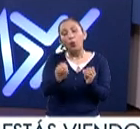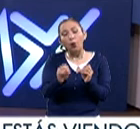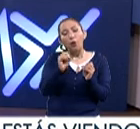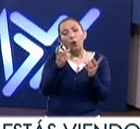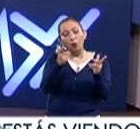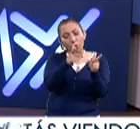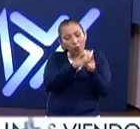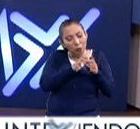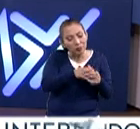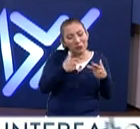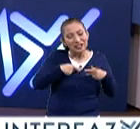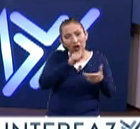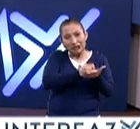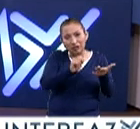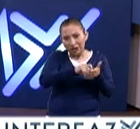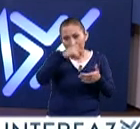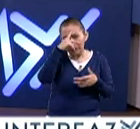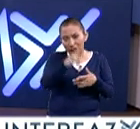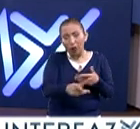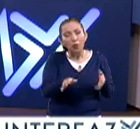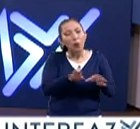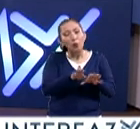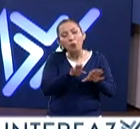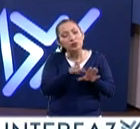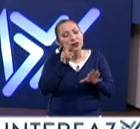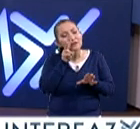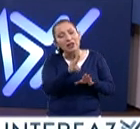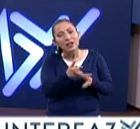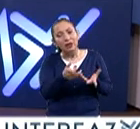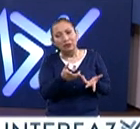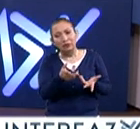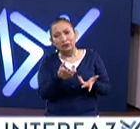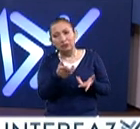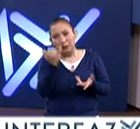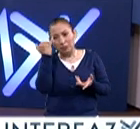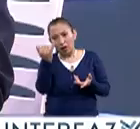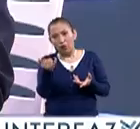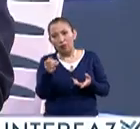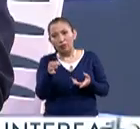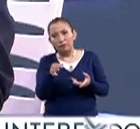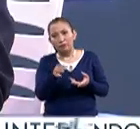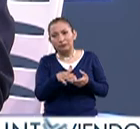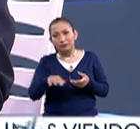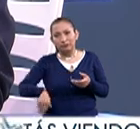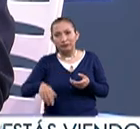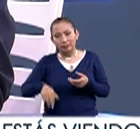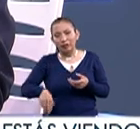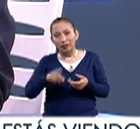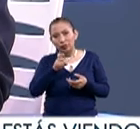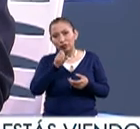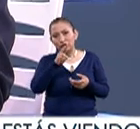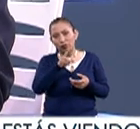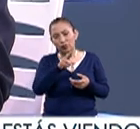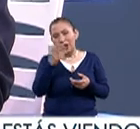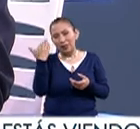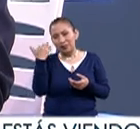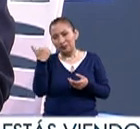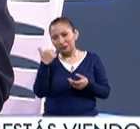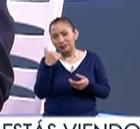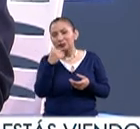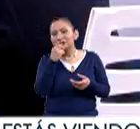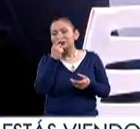generaciones de escritores en México, ¿cómo se ha dado esta? Porque supongo que tenía mucho que ver, ya lo decía el doctor que estuvo con nosotros al